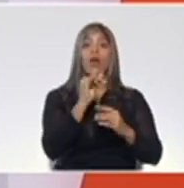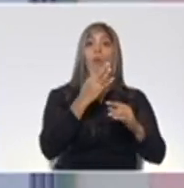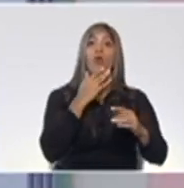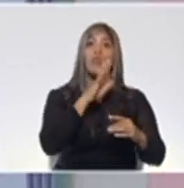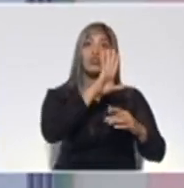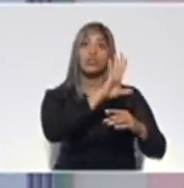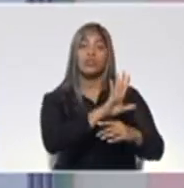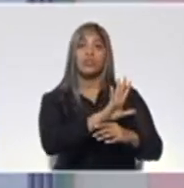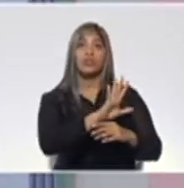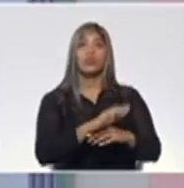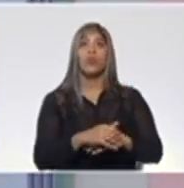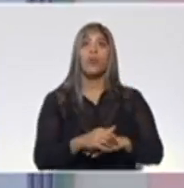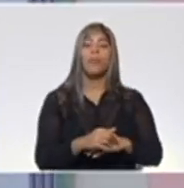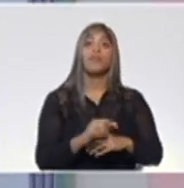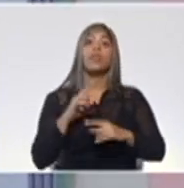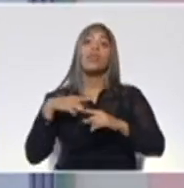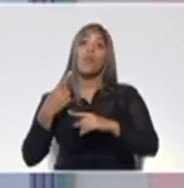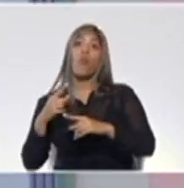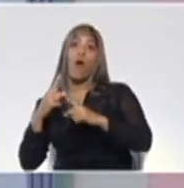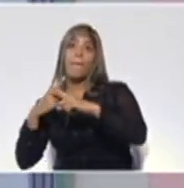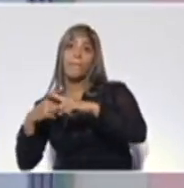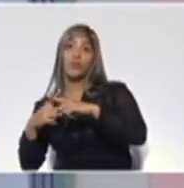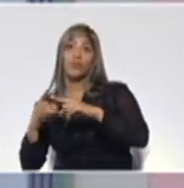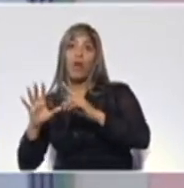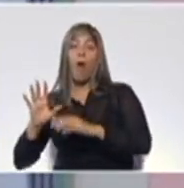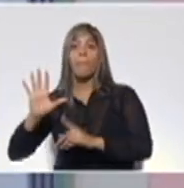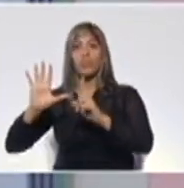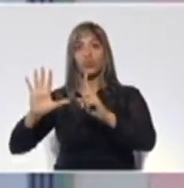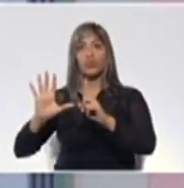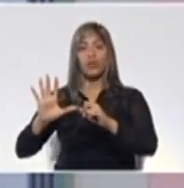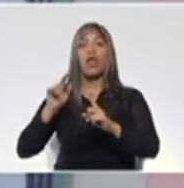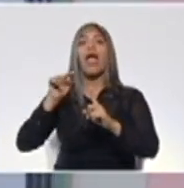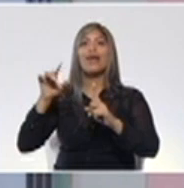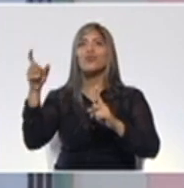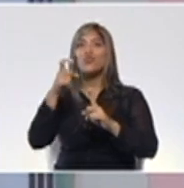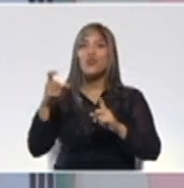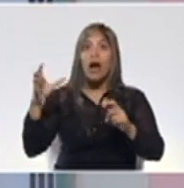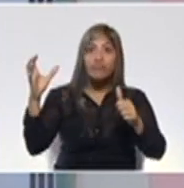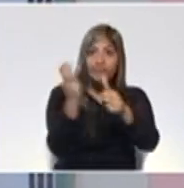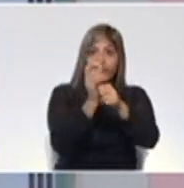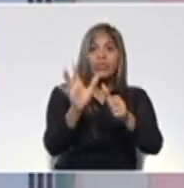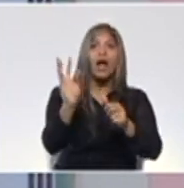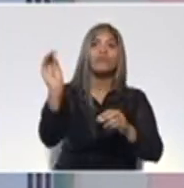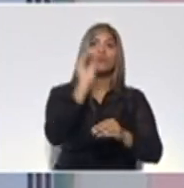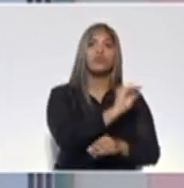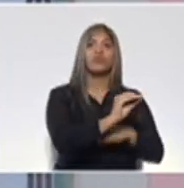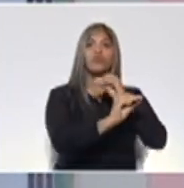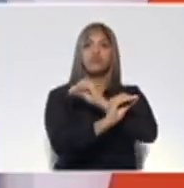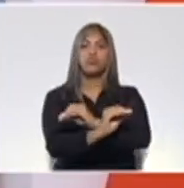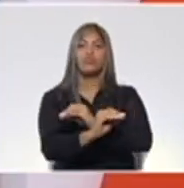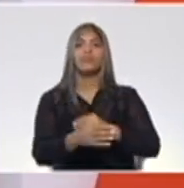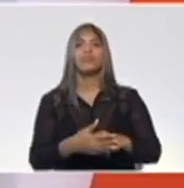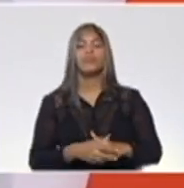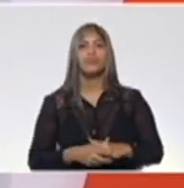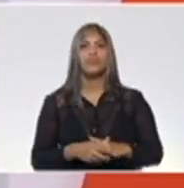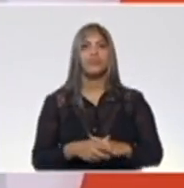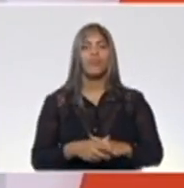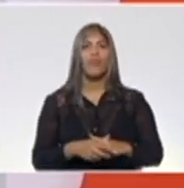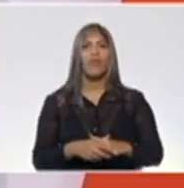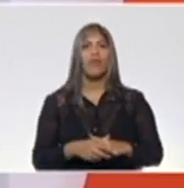5 y que multiplicados den 6, son esos números que completan la